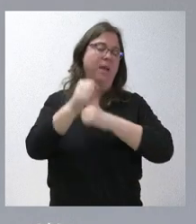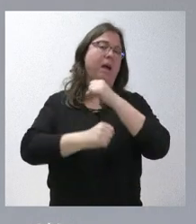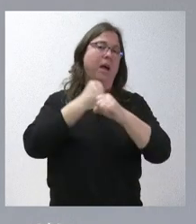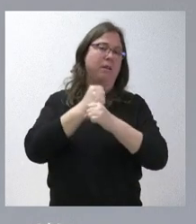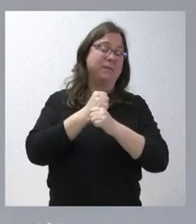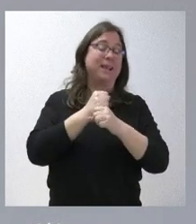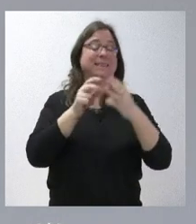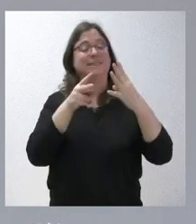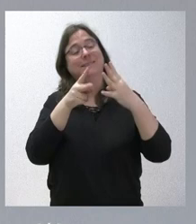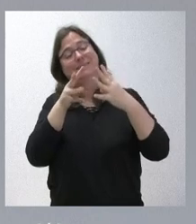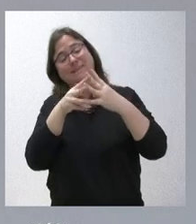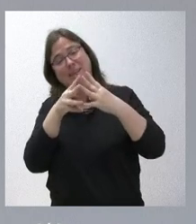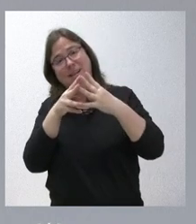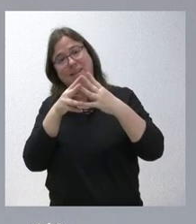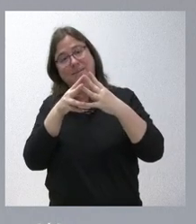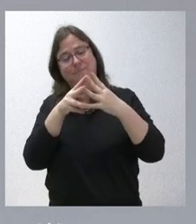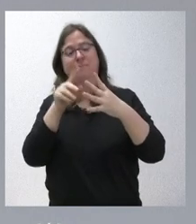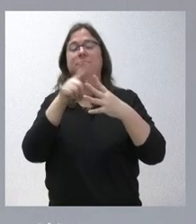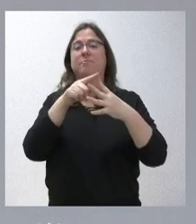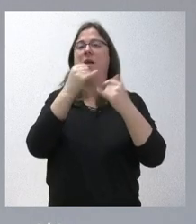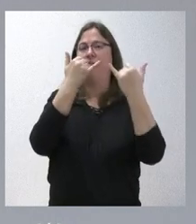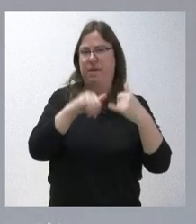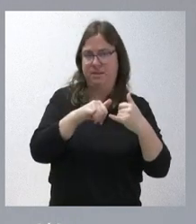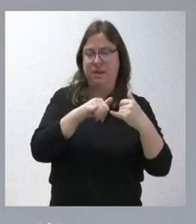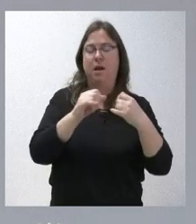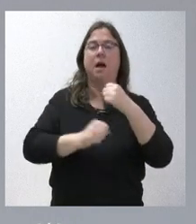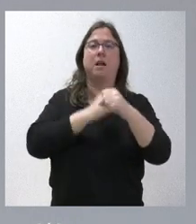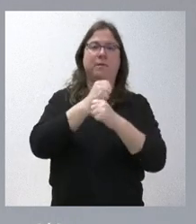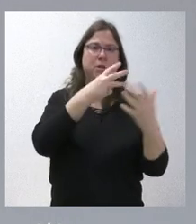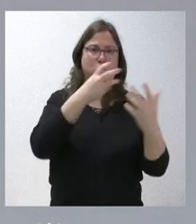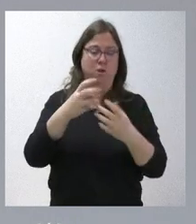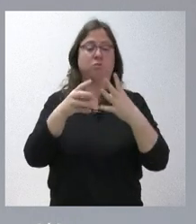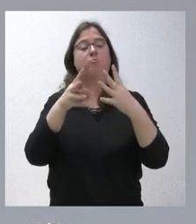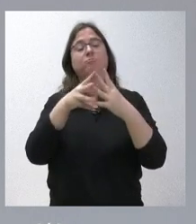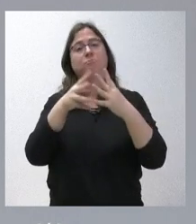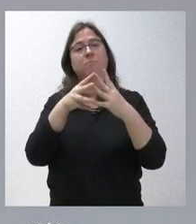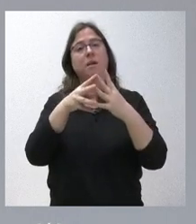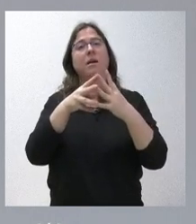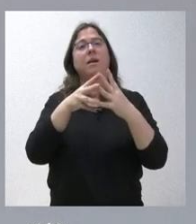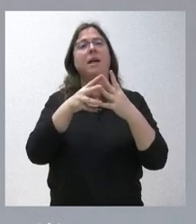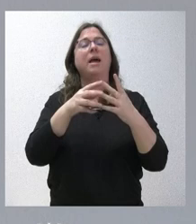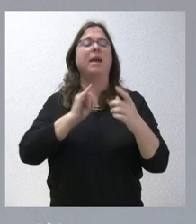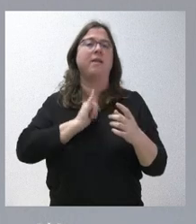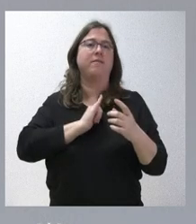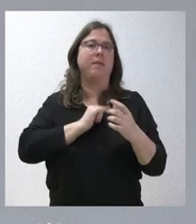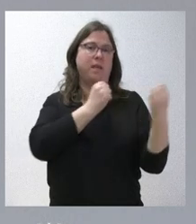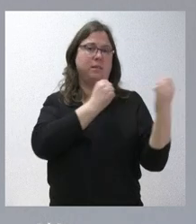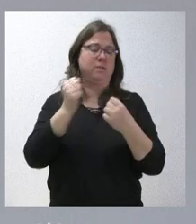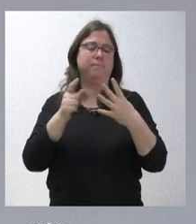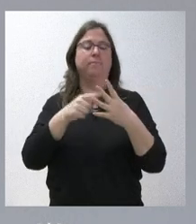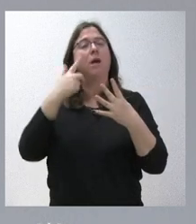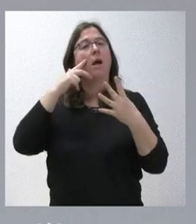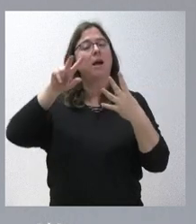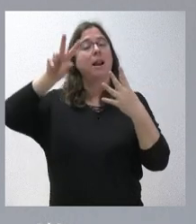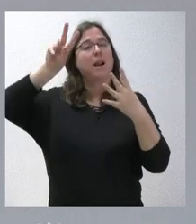fines el de la promover la identidad institucional promover eh el reconocimiento de la historia de la